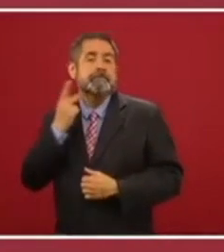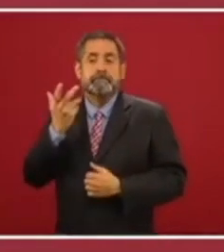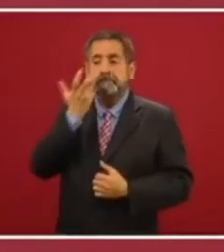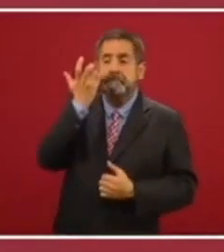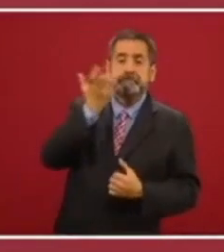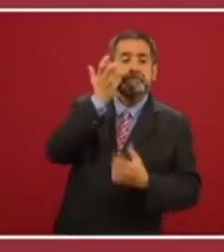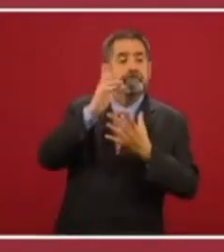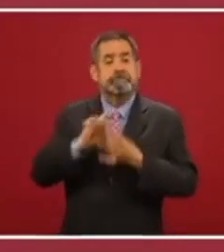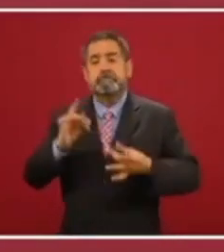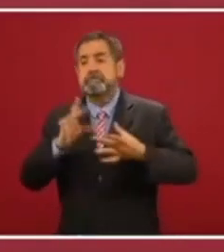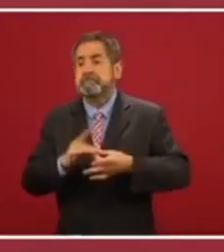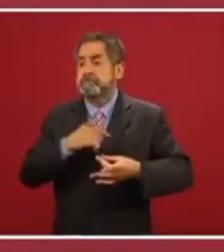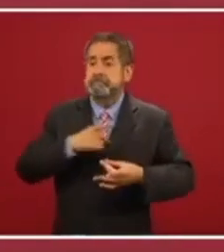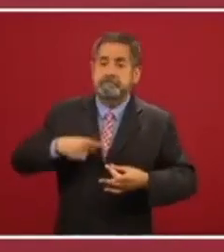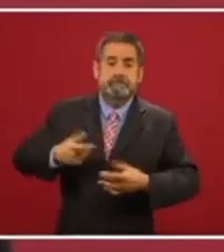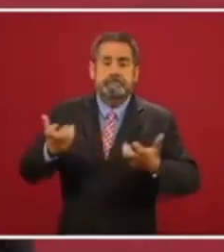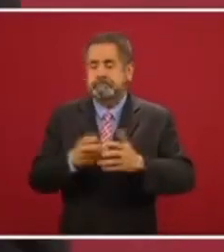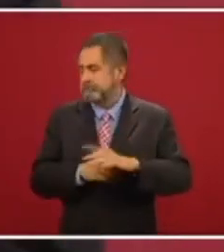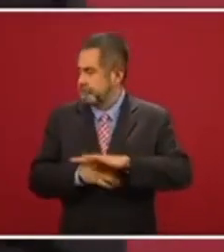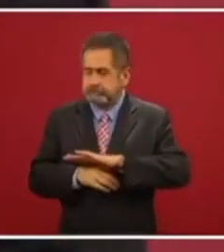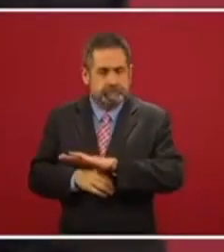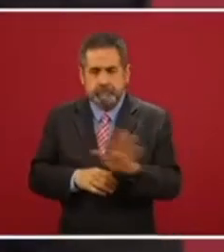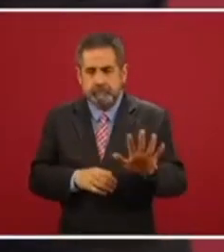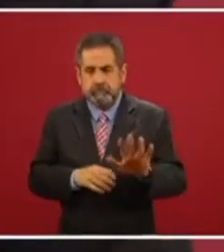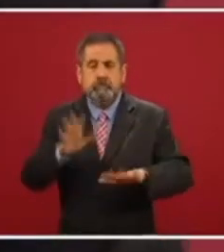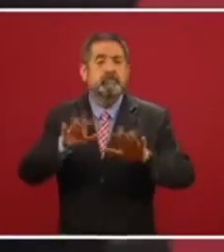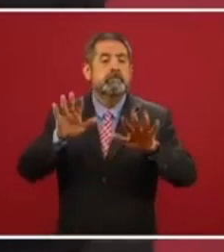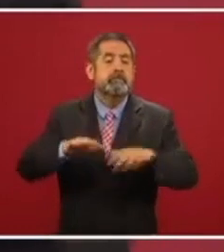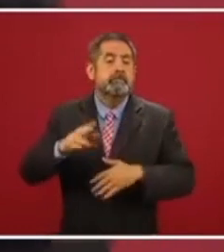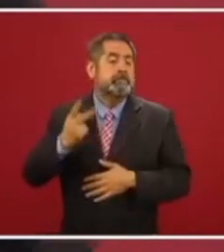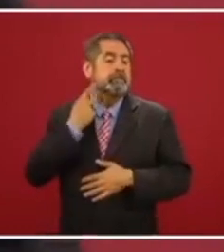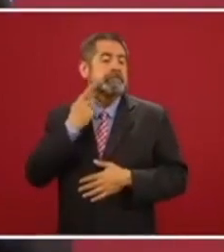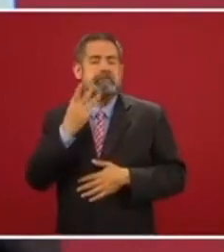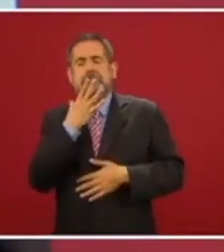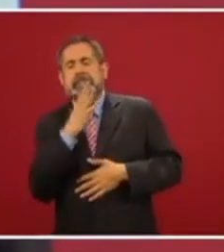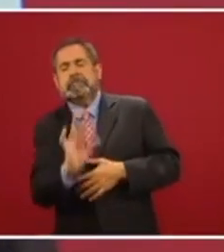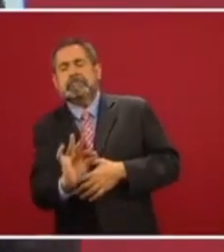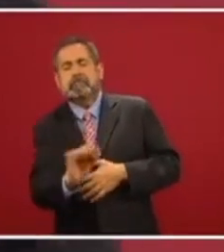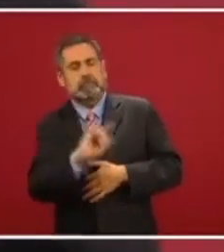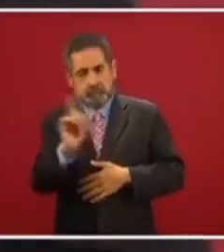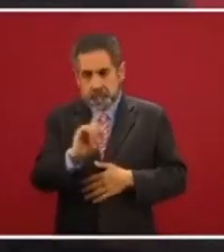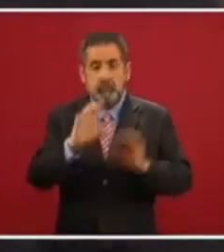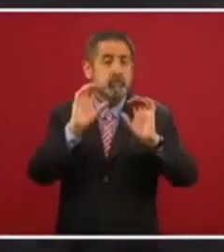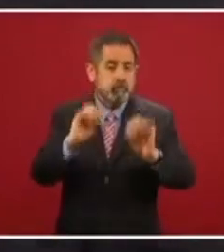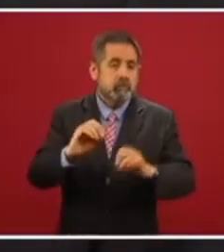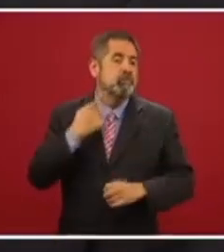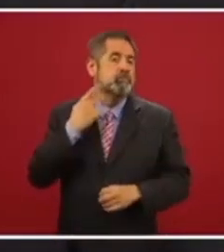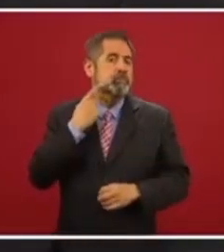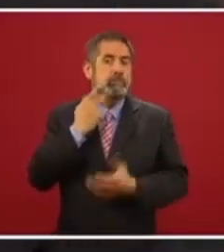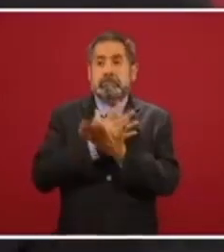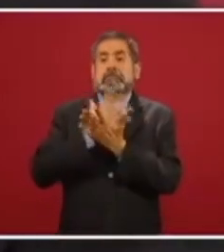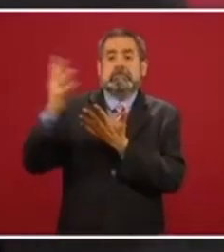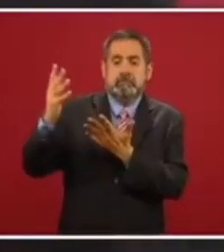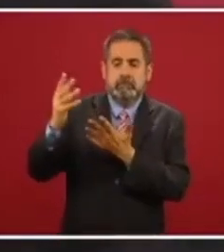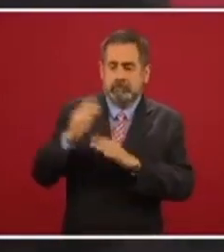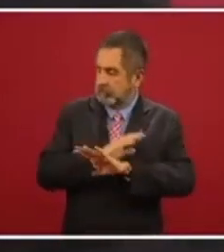que luego por dichos temas se minimiza o exagera una situación. Asimismo, López Obrador llamó a todos los mexicanos a guardar la